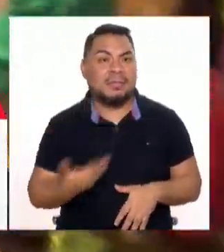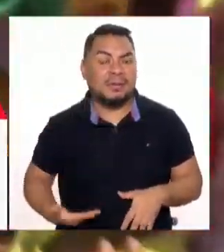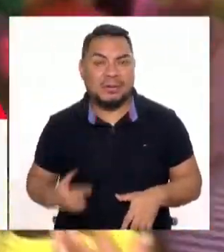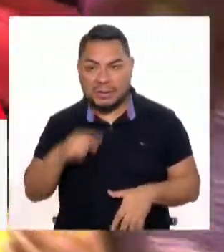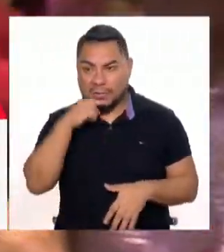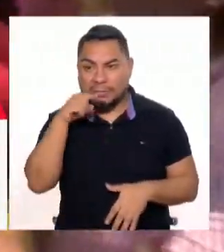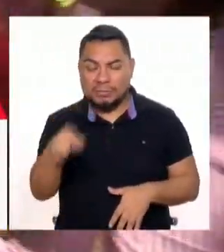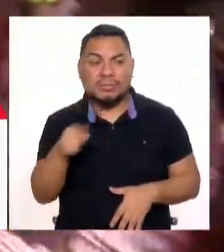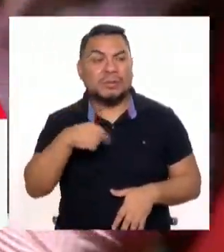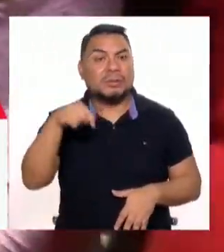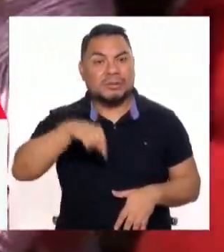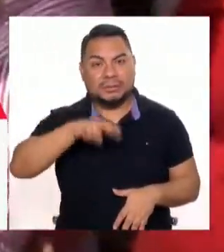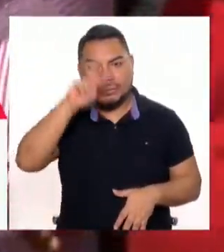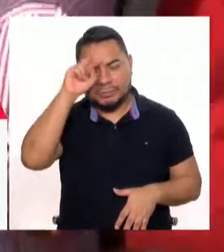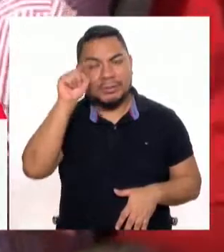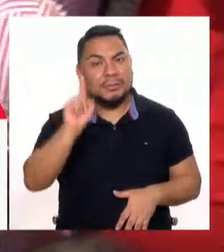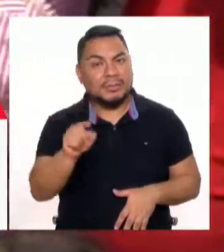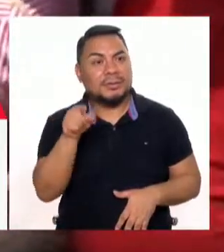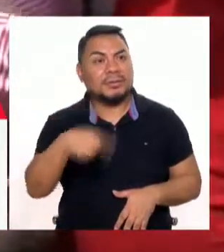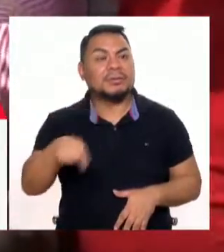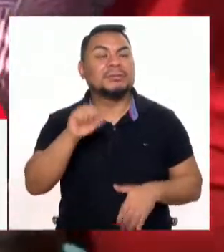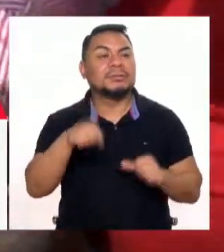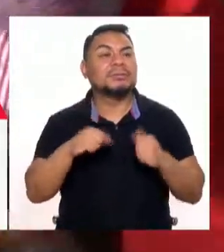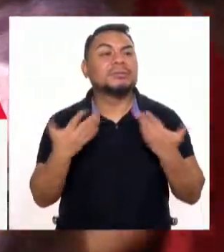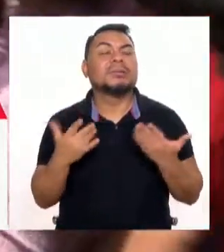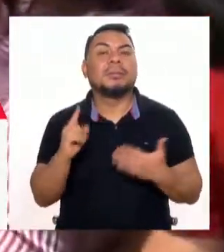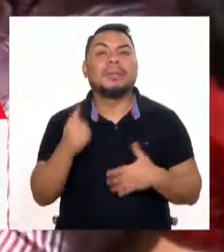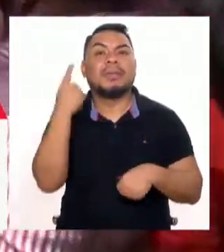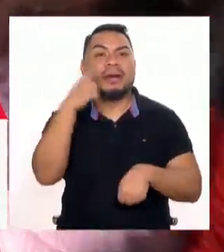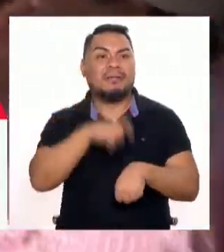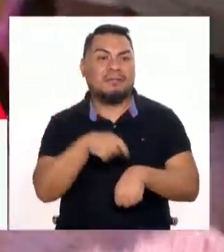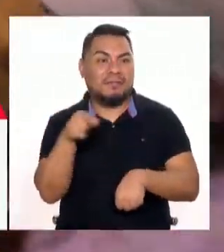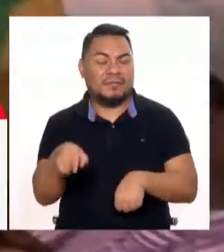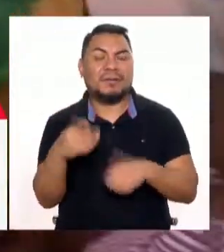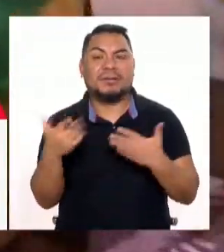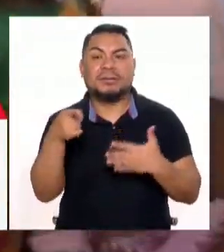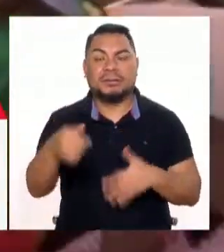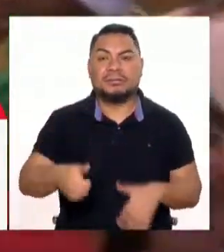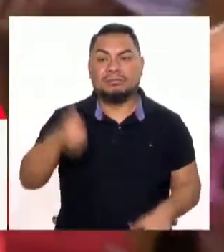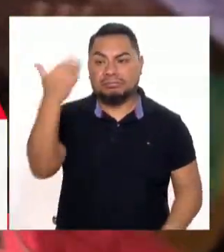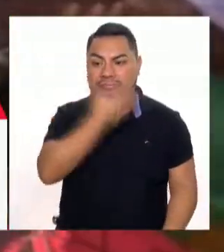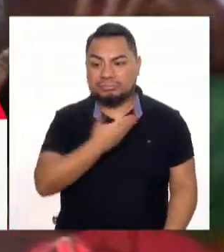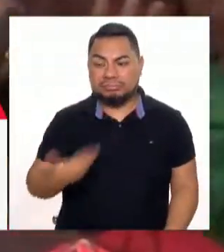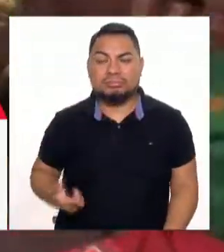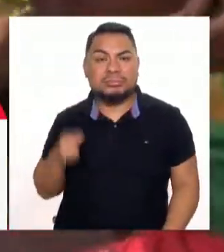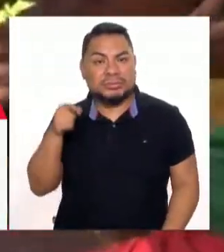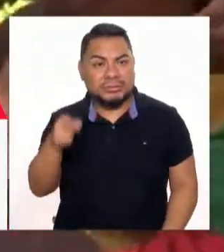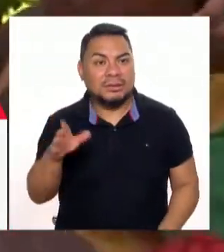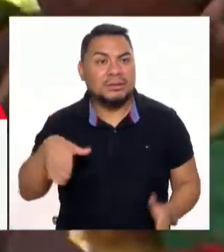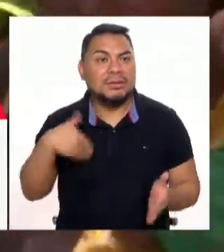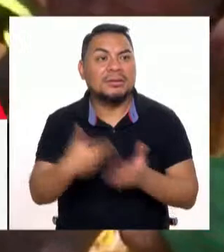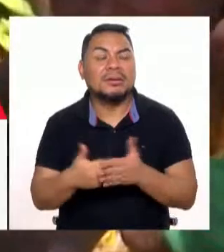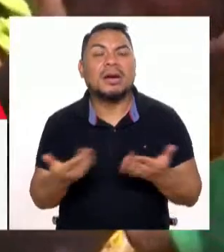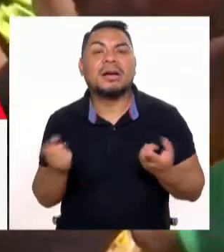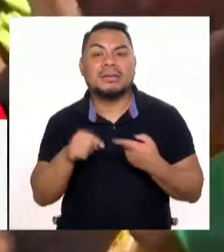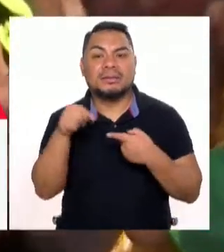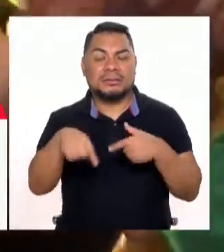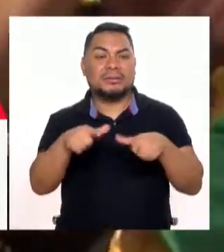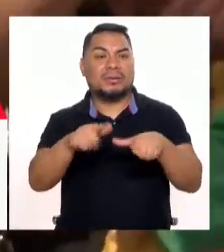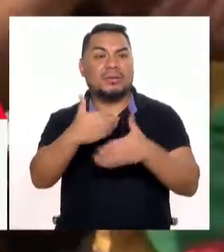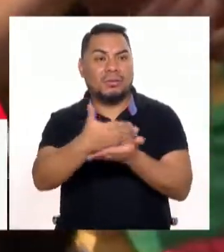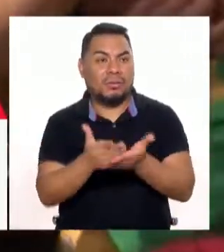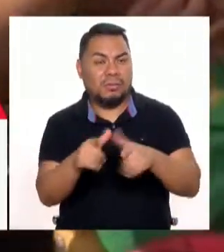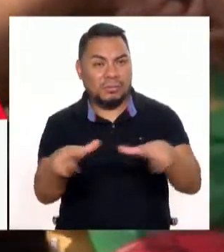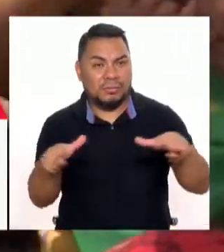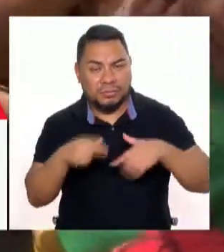en nuestro país pero los pobladores nos señalan que es la primera vez que un mandatario llega hasta esta parte